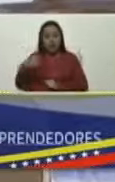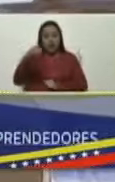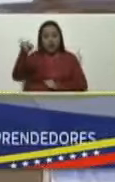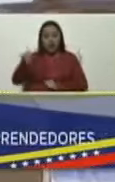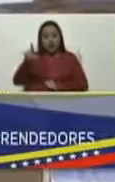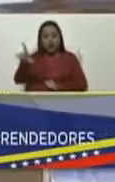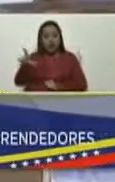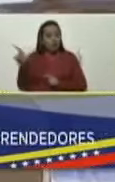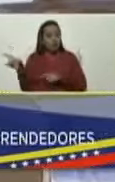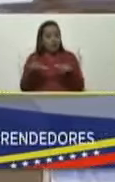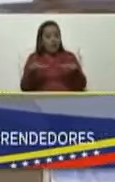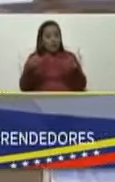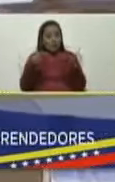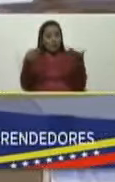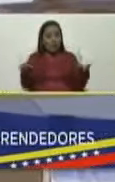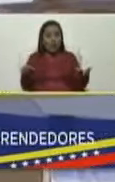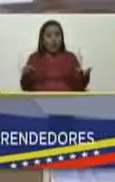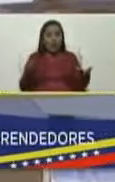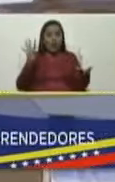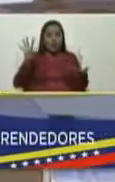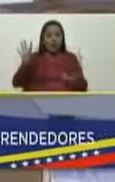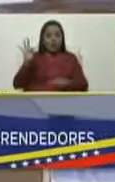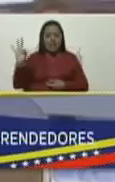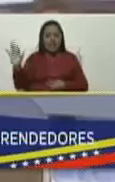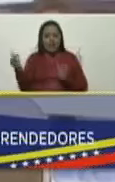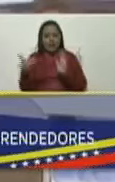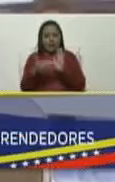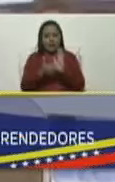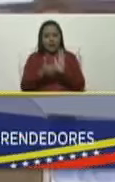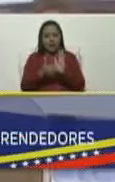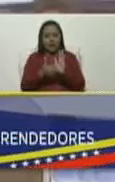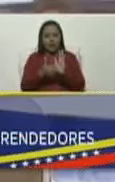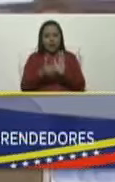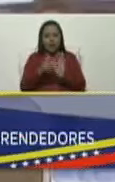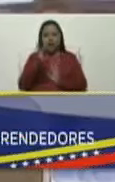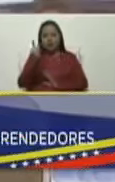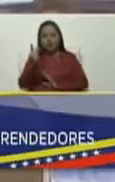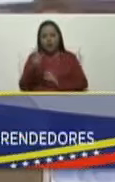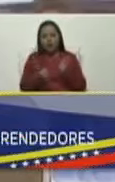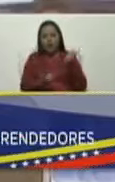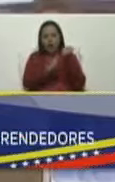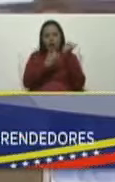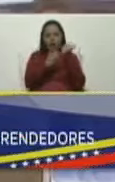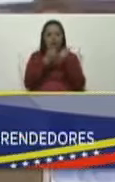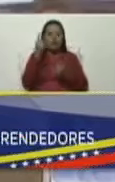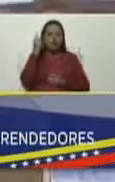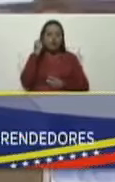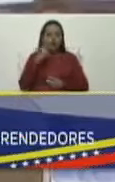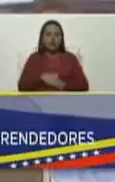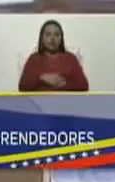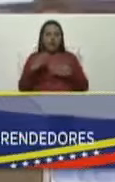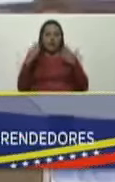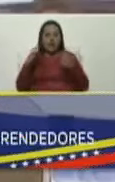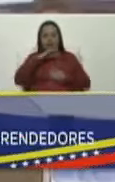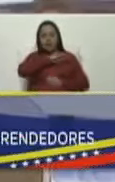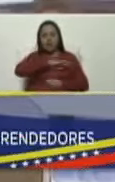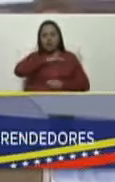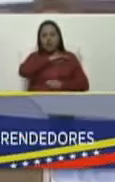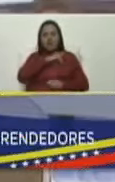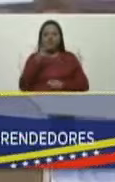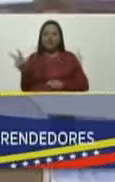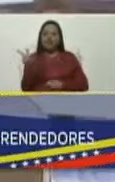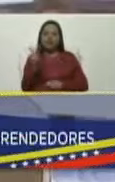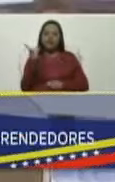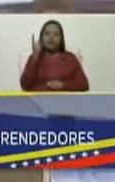ya entregamos 43.000 nuevo financiamiento para las mujeres de la gran misión Venezuela